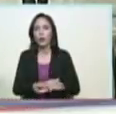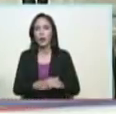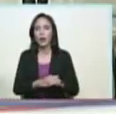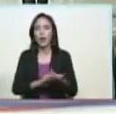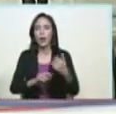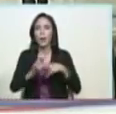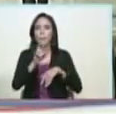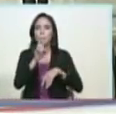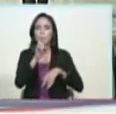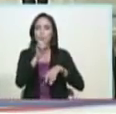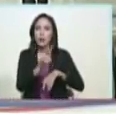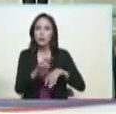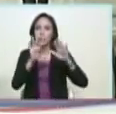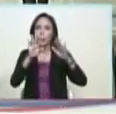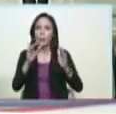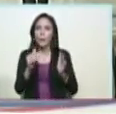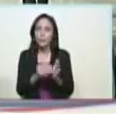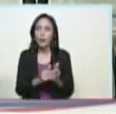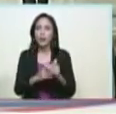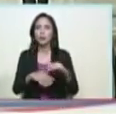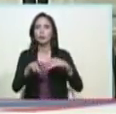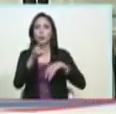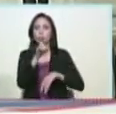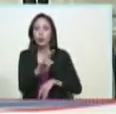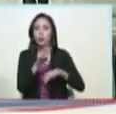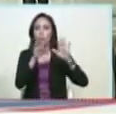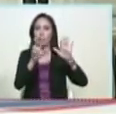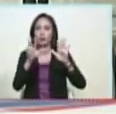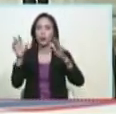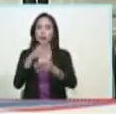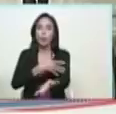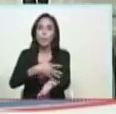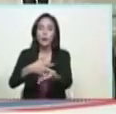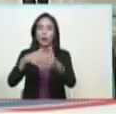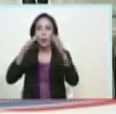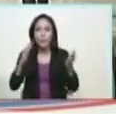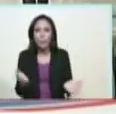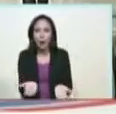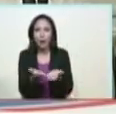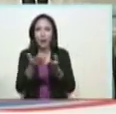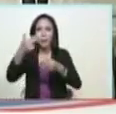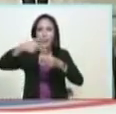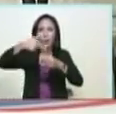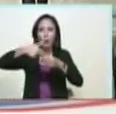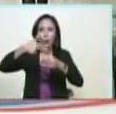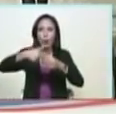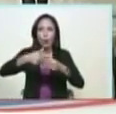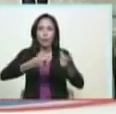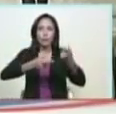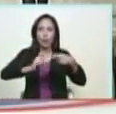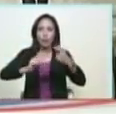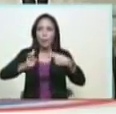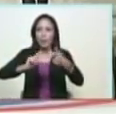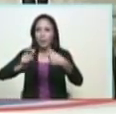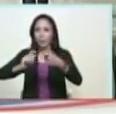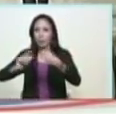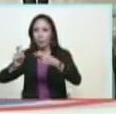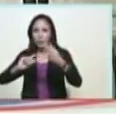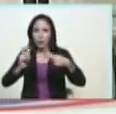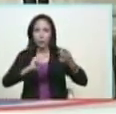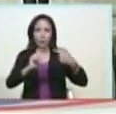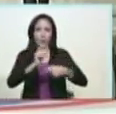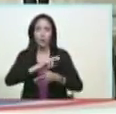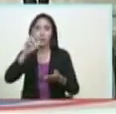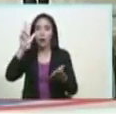mil 298 millones de barriles petroleros certificados